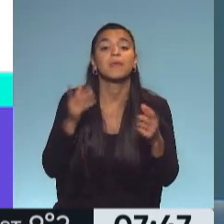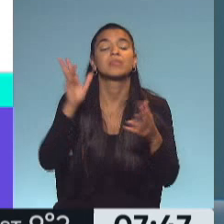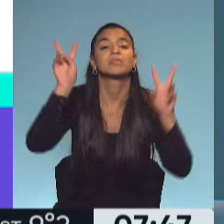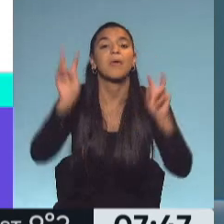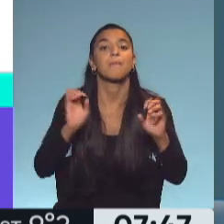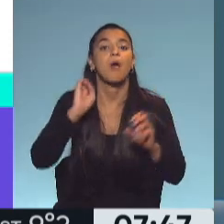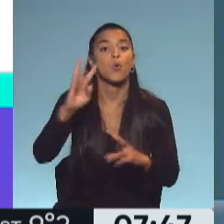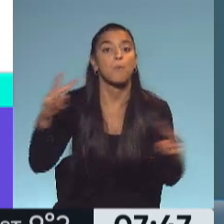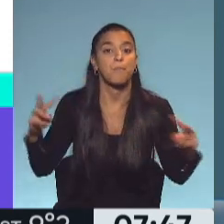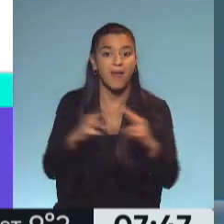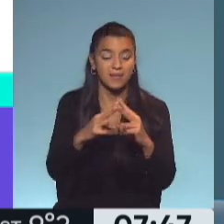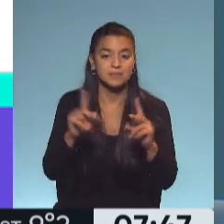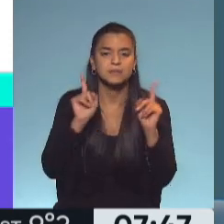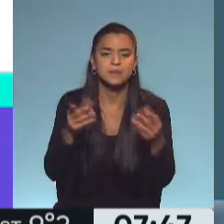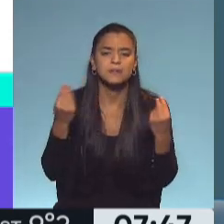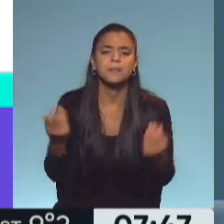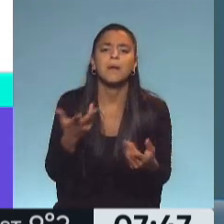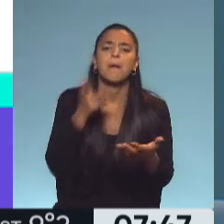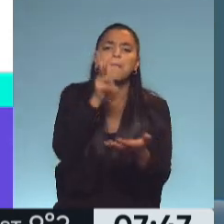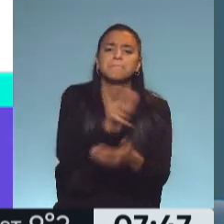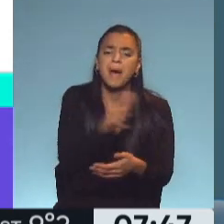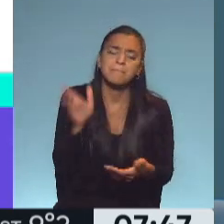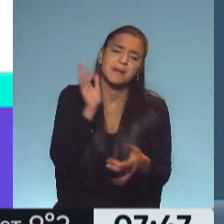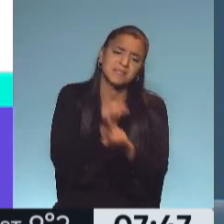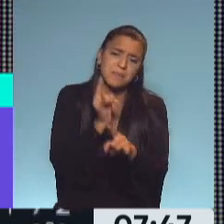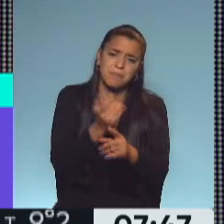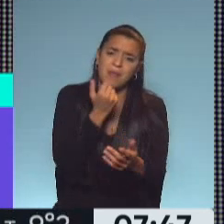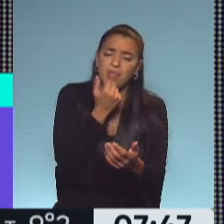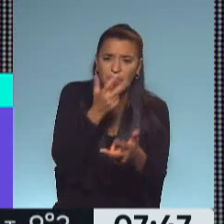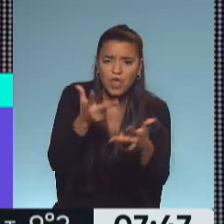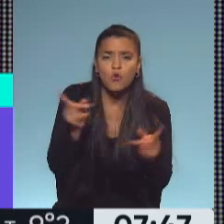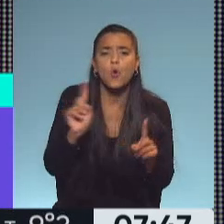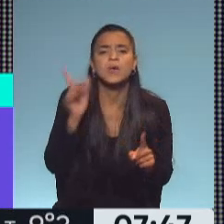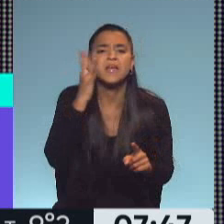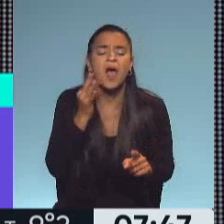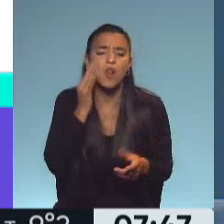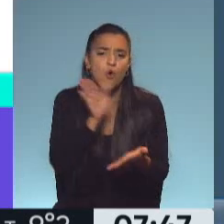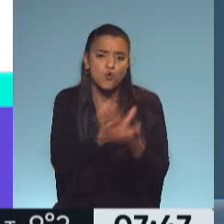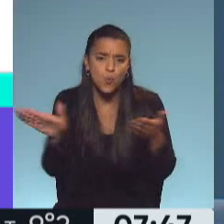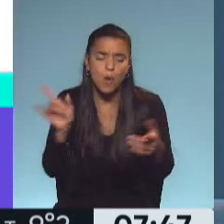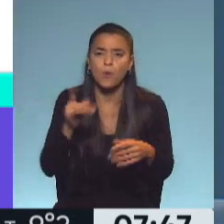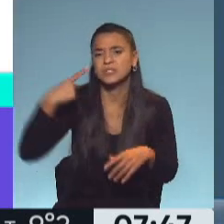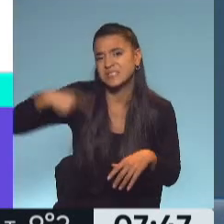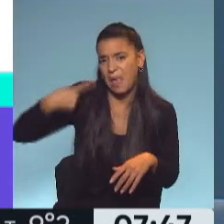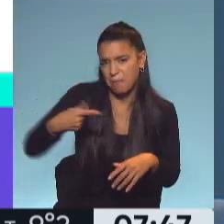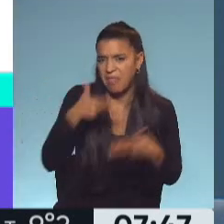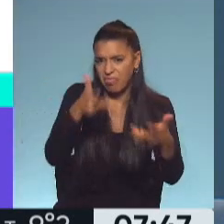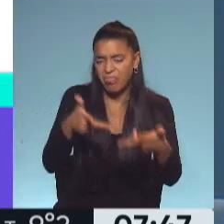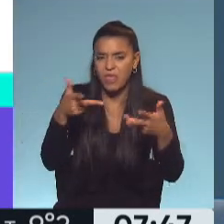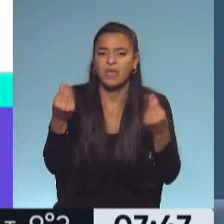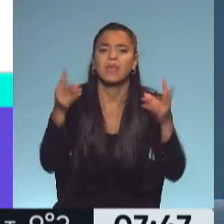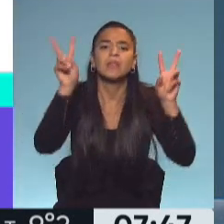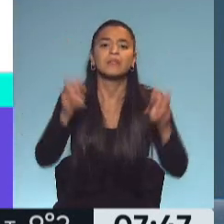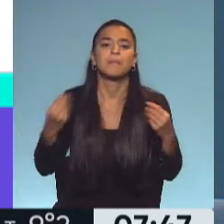París. ¿Y qué es lo que plantea el Papa siempre? Y lo ha dicho públicamente, esto no es algo que nunca dijo, el tema de